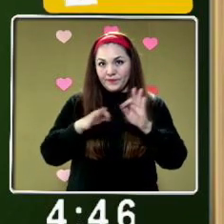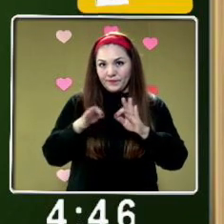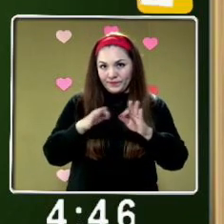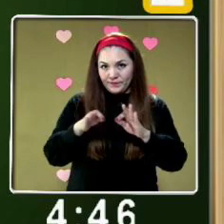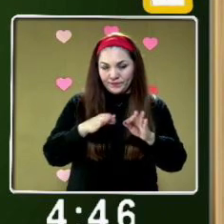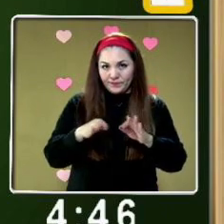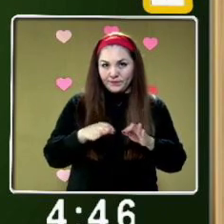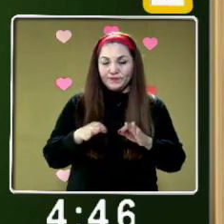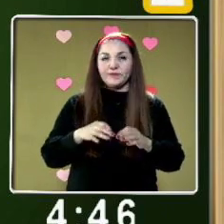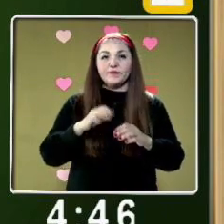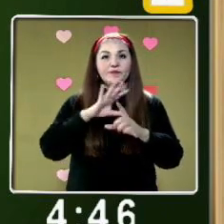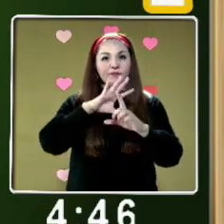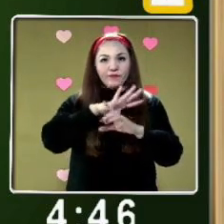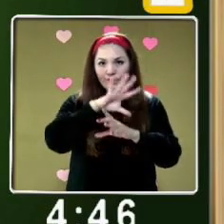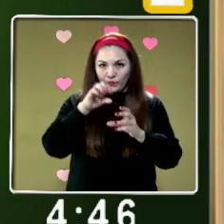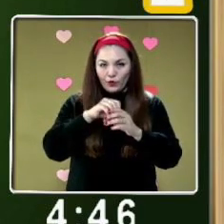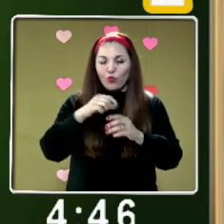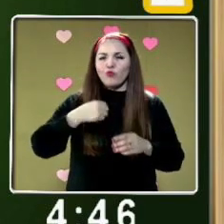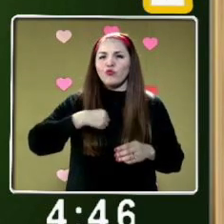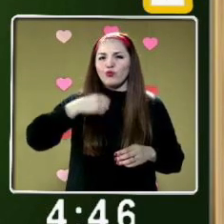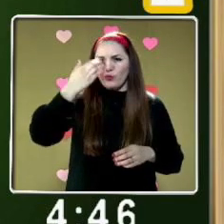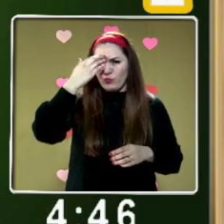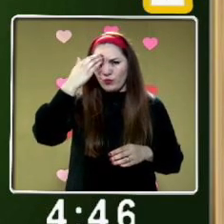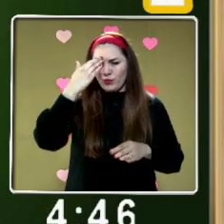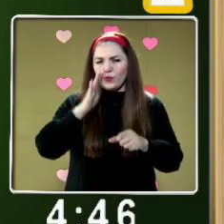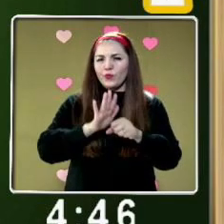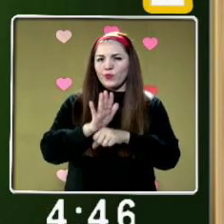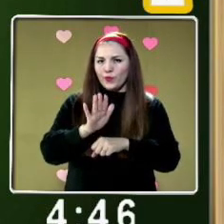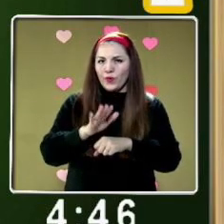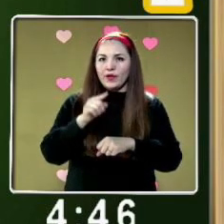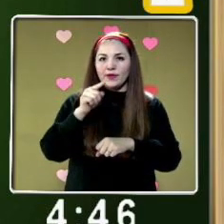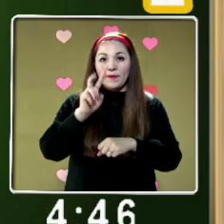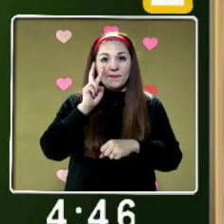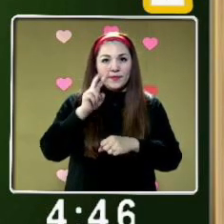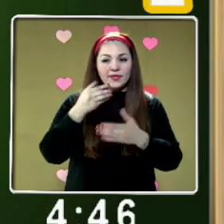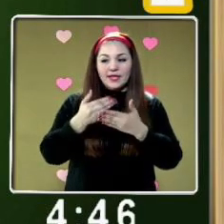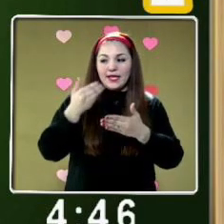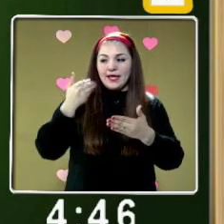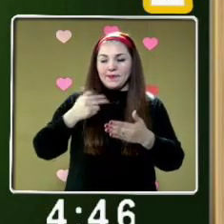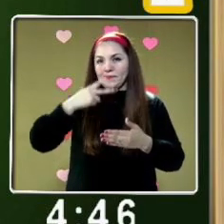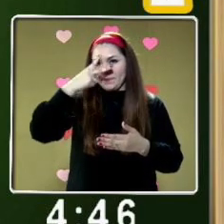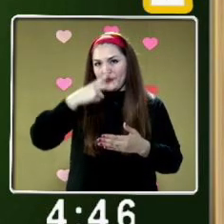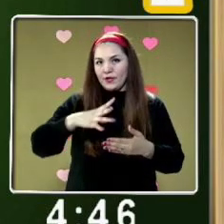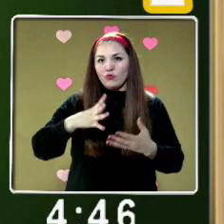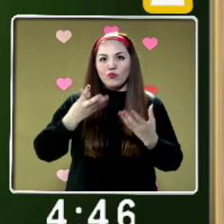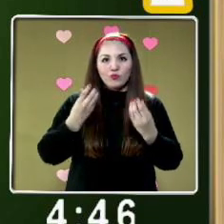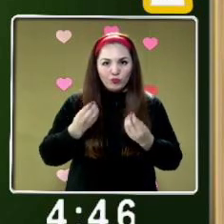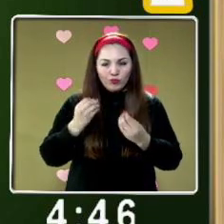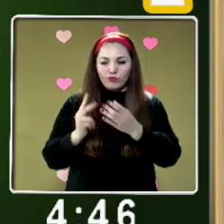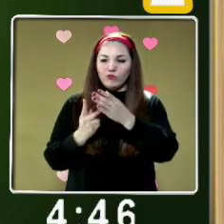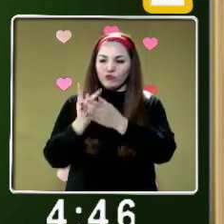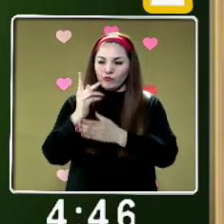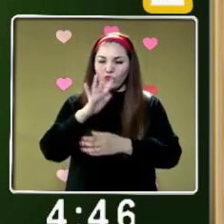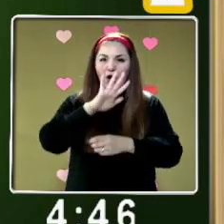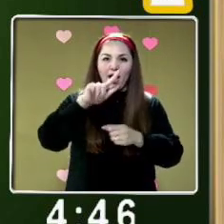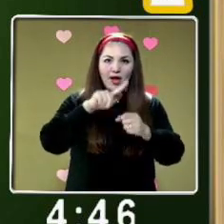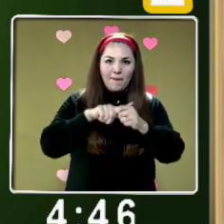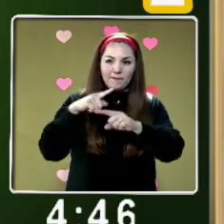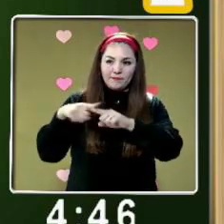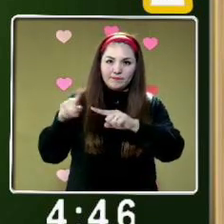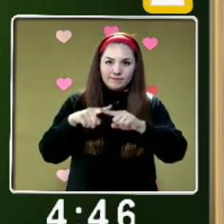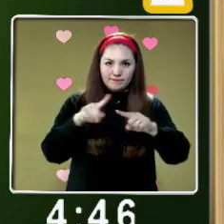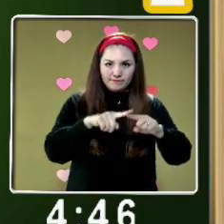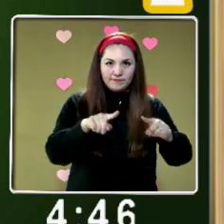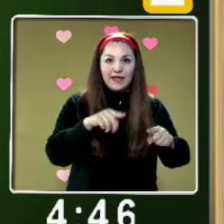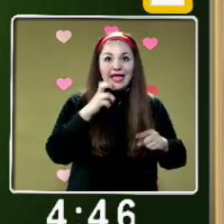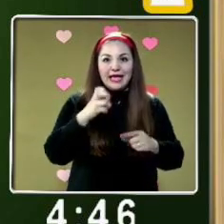maestra. Lo que conozco, ya habíamos visto anteriormente que México tiene mucha flora y fauna, y esa fauna o